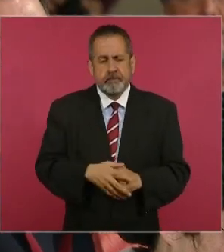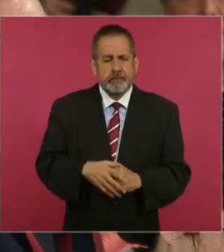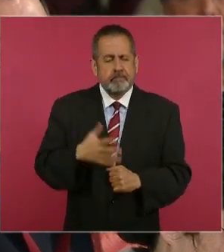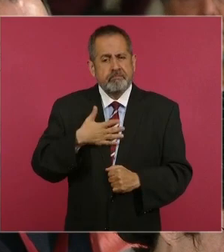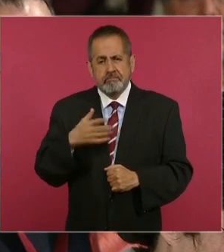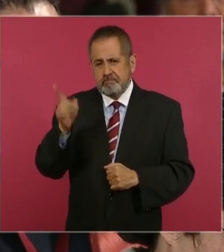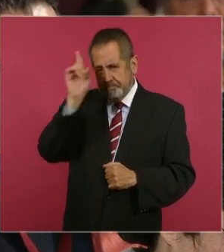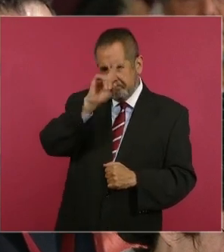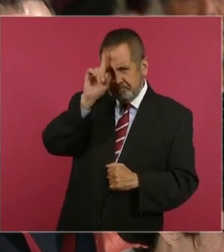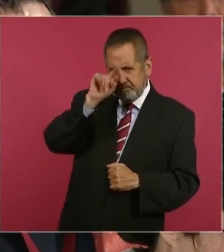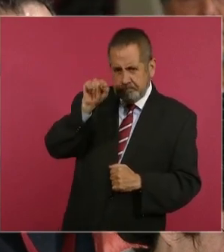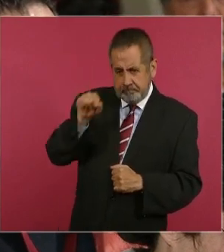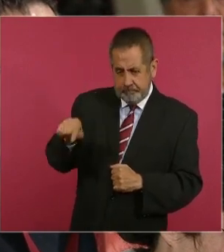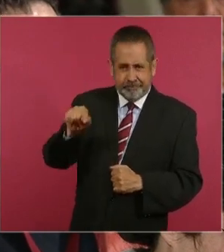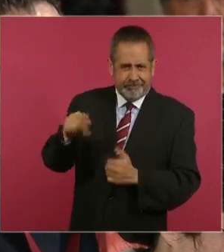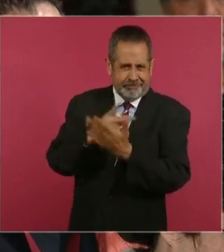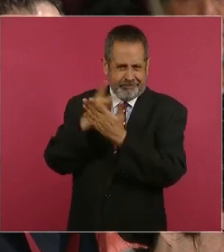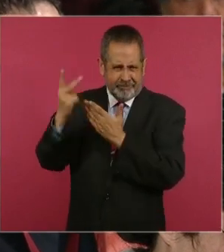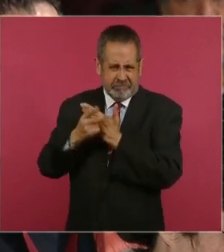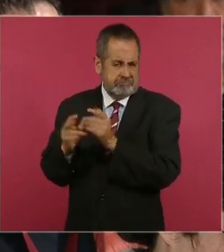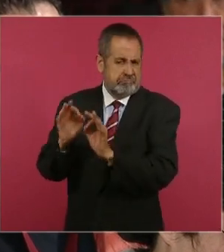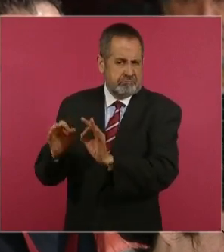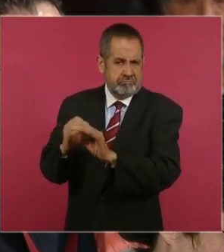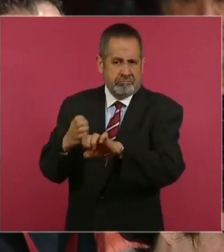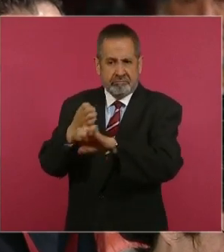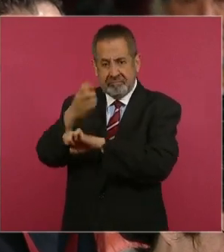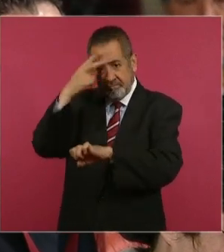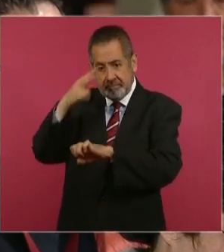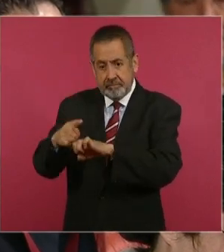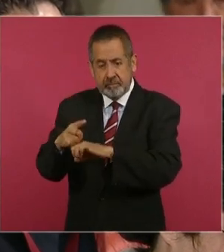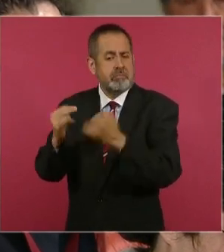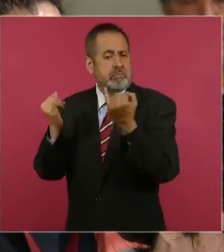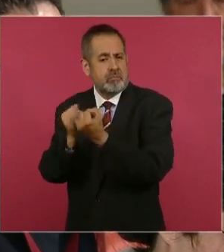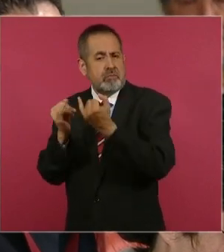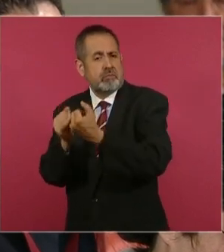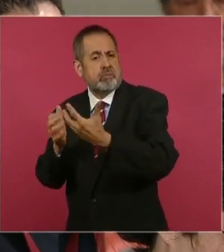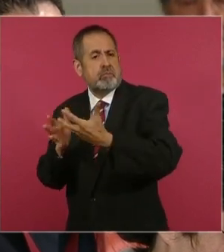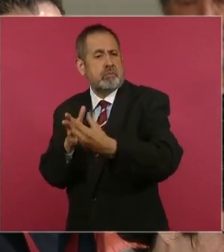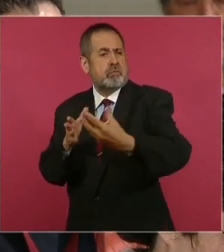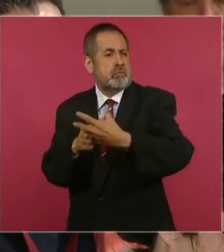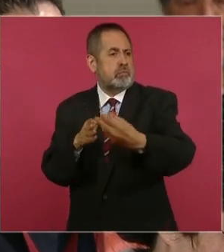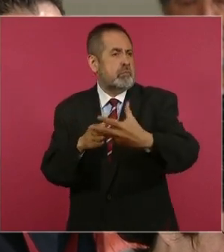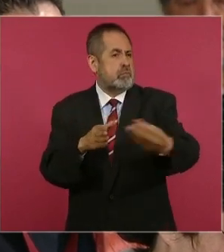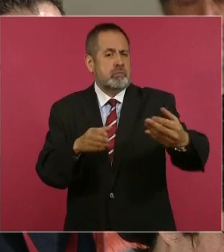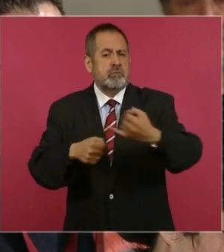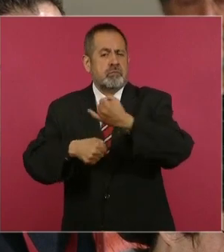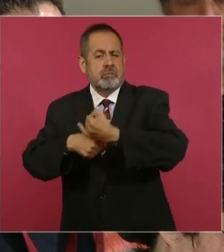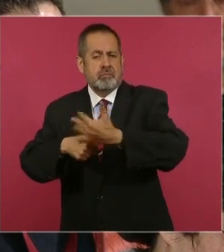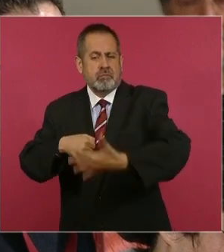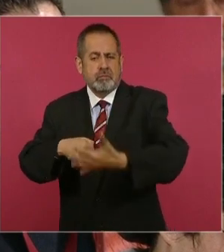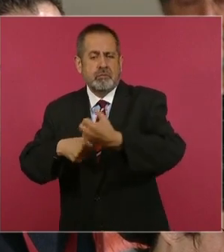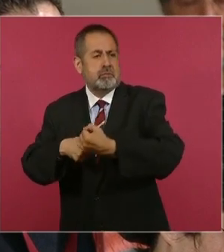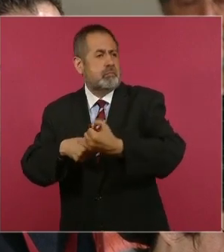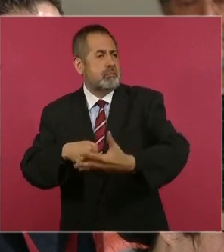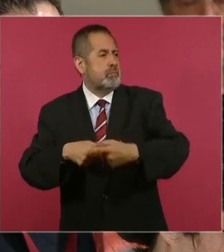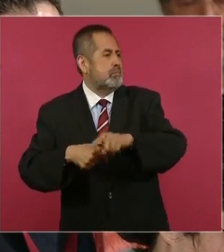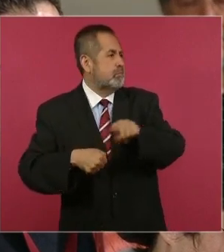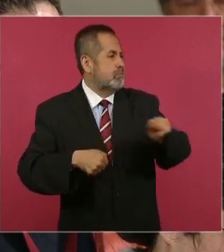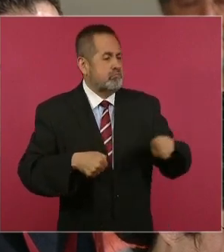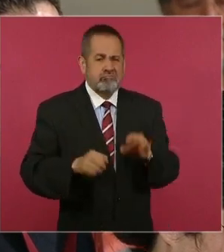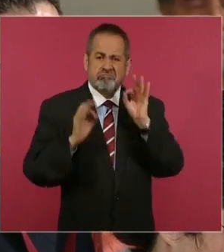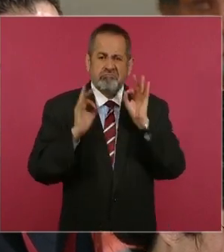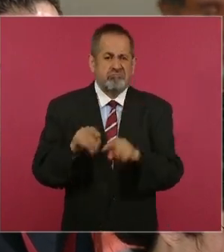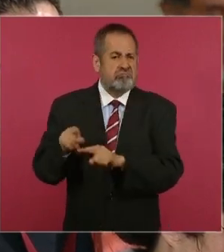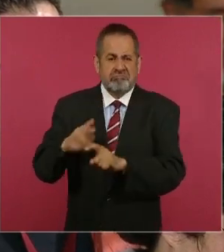recomendar estos programas del Estado de México a otros estados de la república y se establezca como modelo y